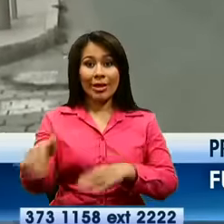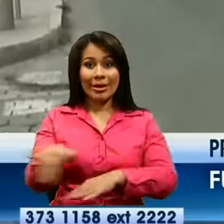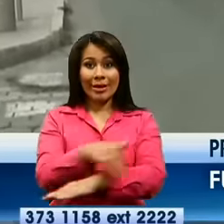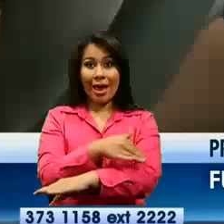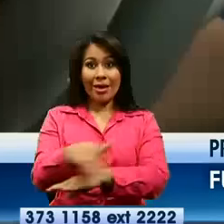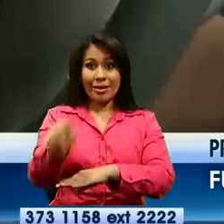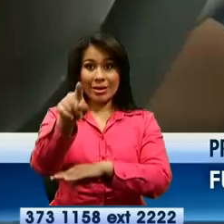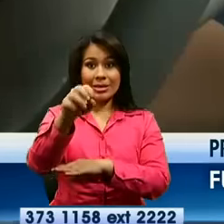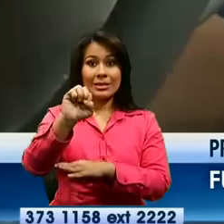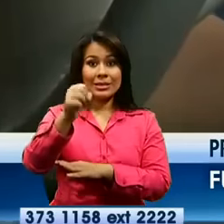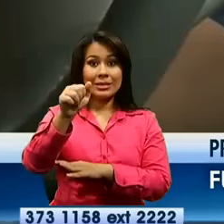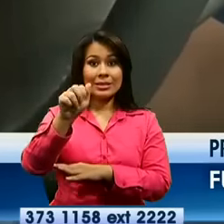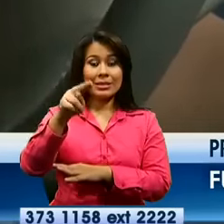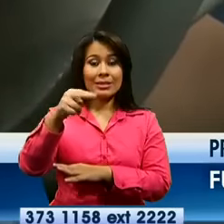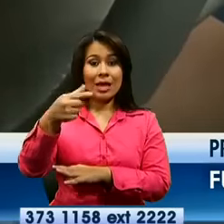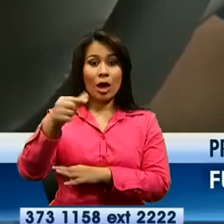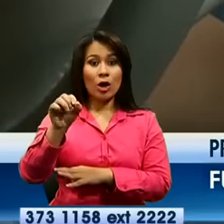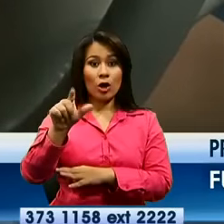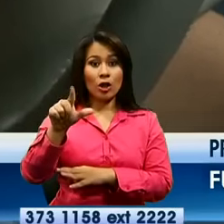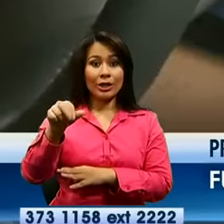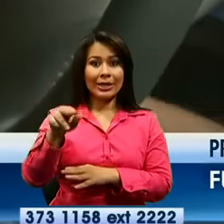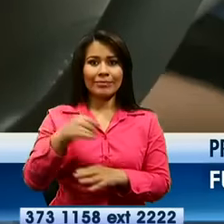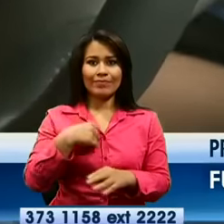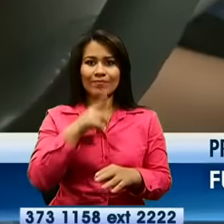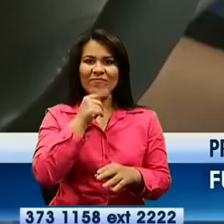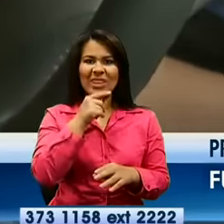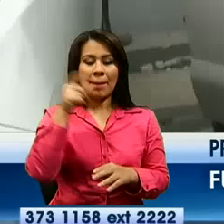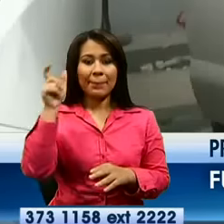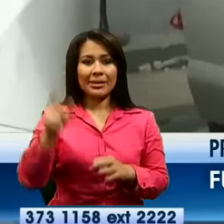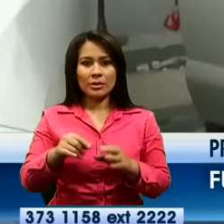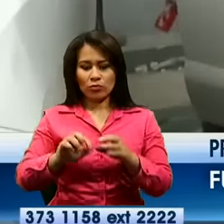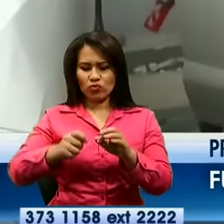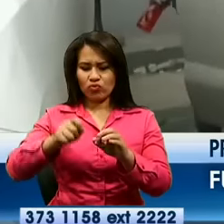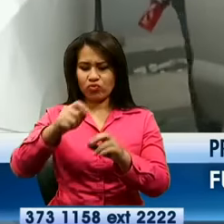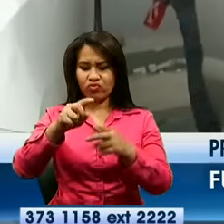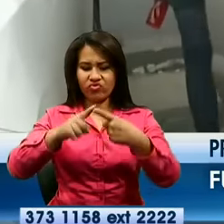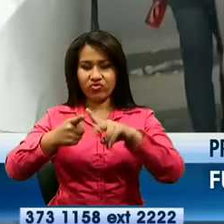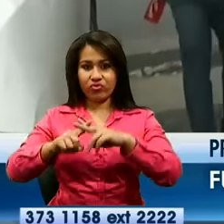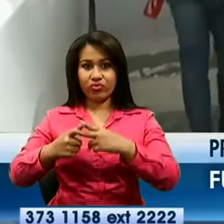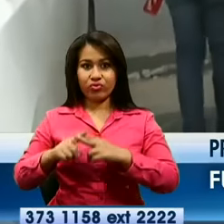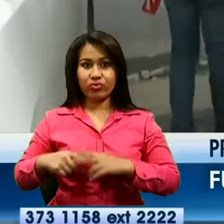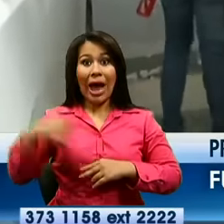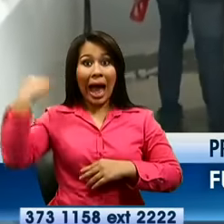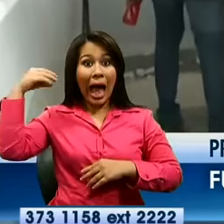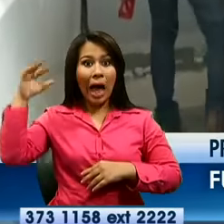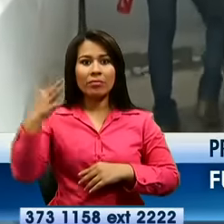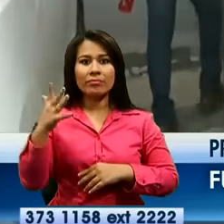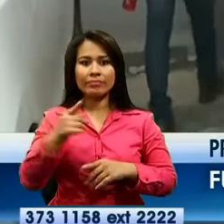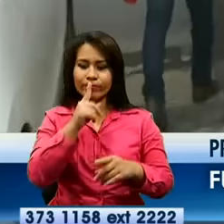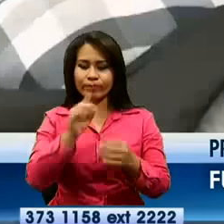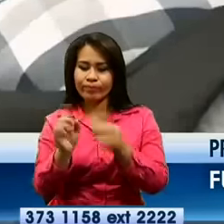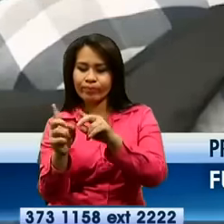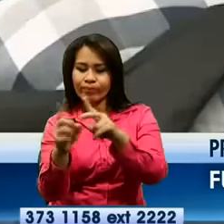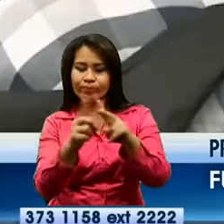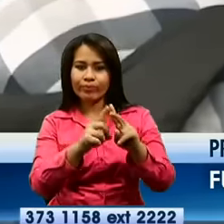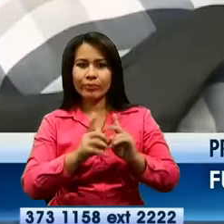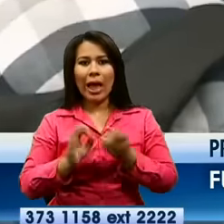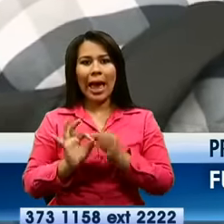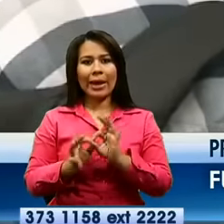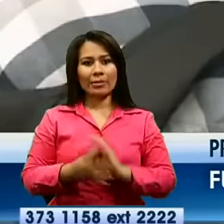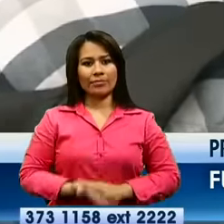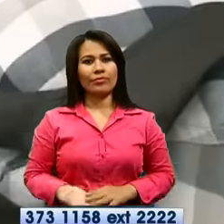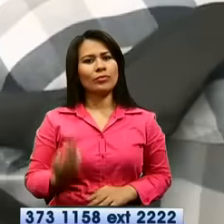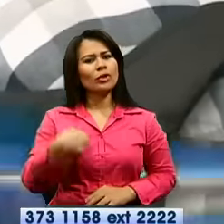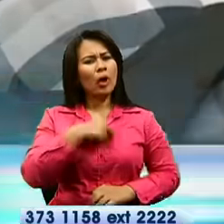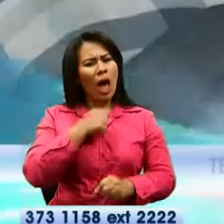Sangolquí. Eran expertos en acabar con los seguros, ni las alarmas servían para frenar a los audaces delincuentes. Mucha gente nos sacrificamos